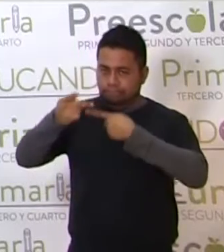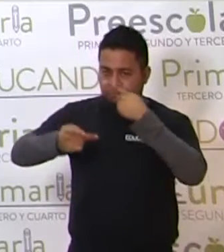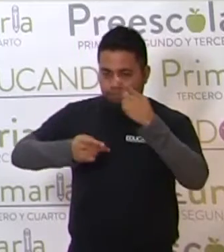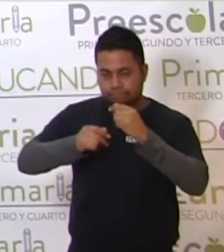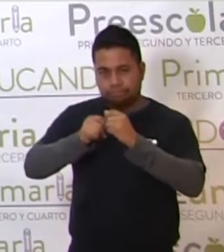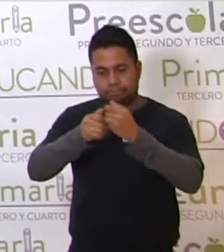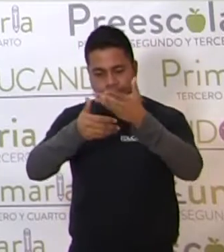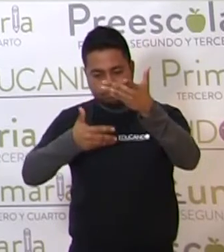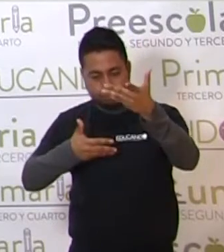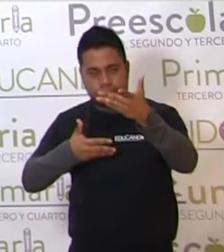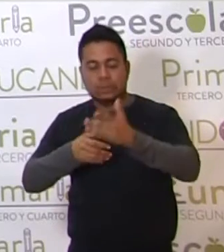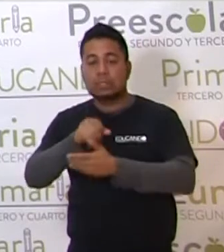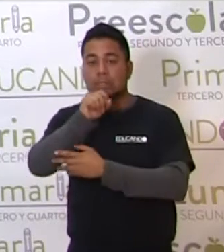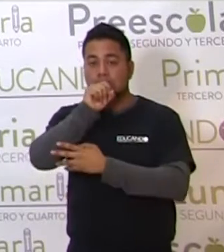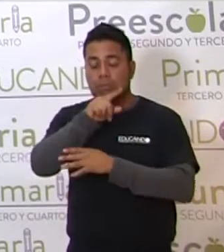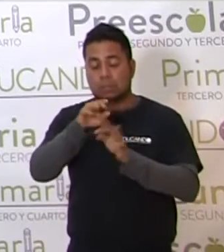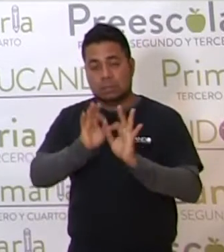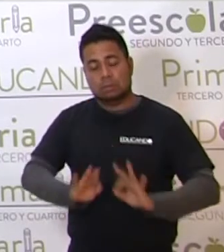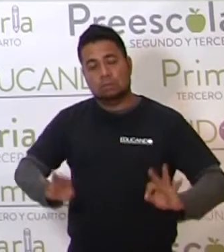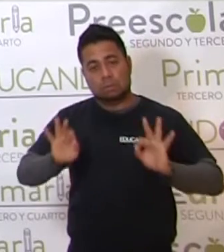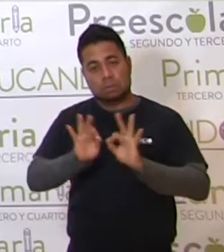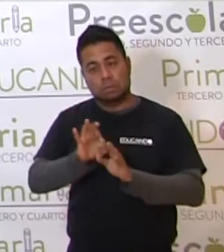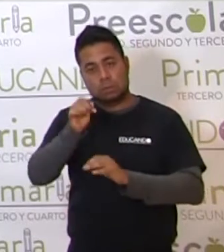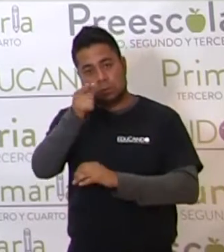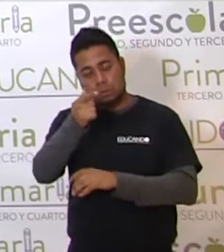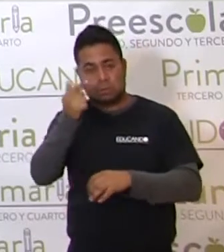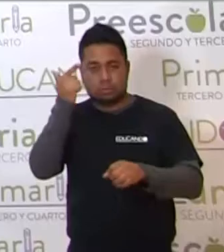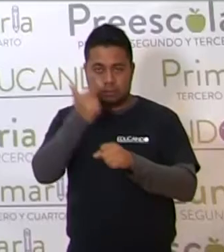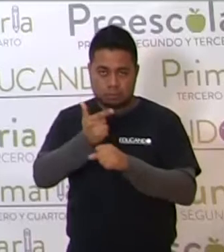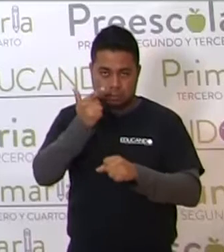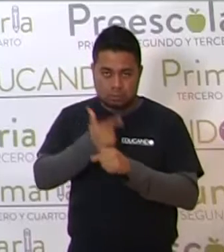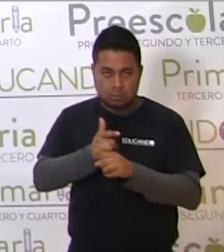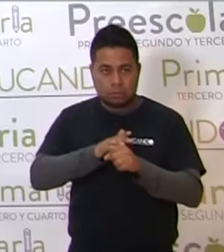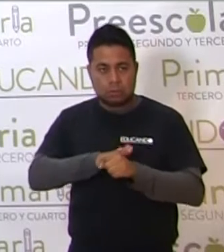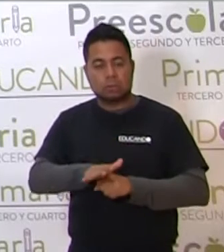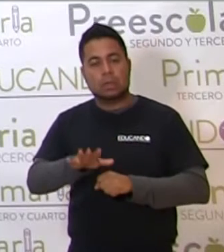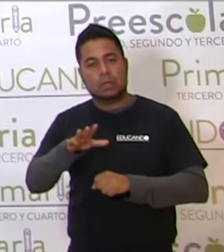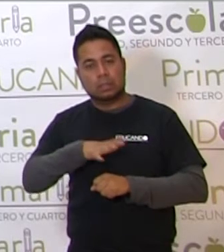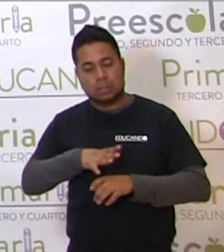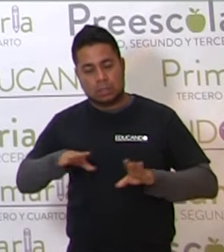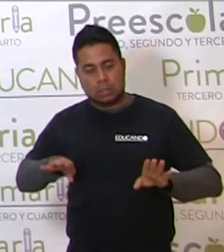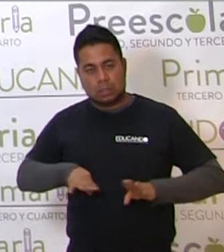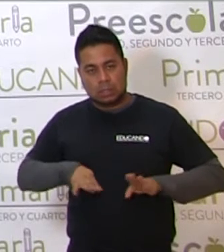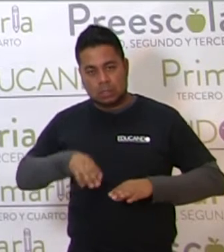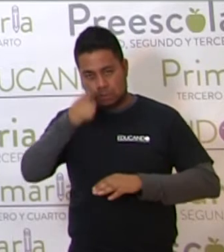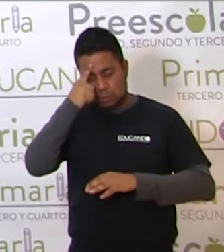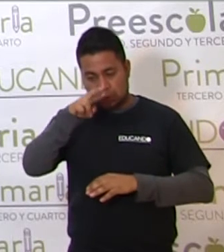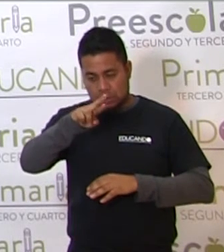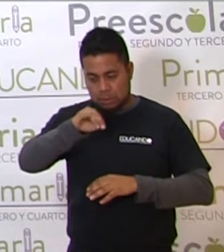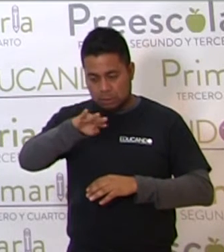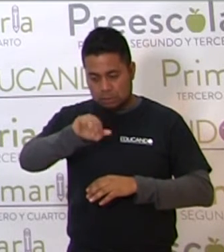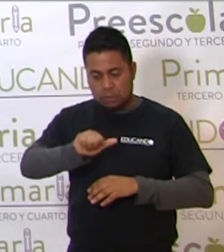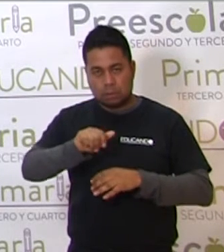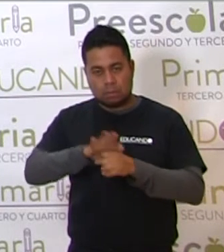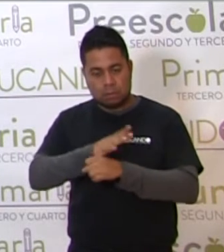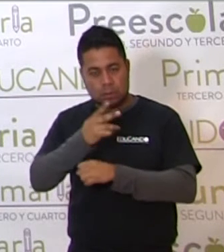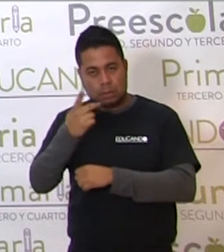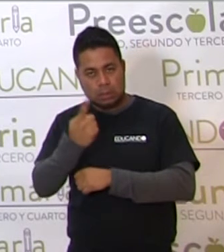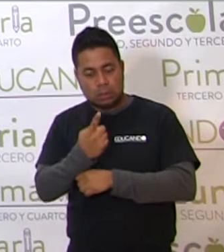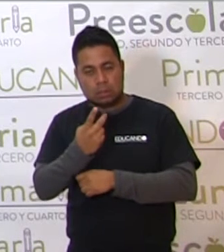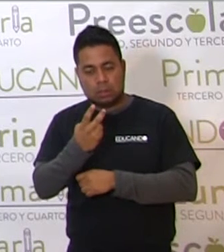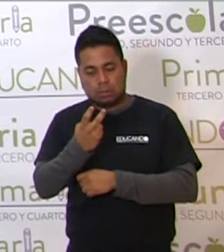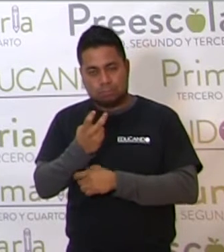indispensable también que tú puedas identificar características de la rima porque eso te va a ayudar a